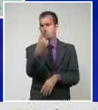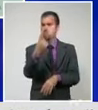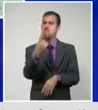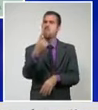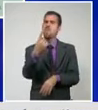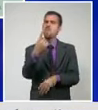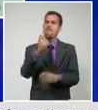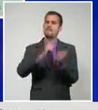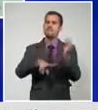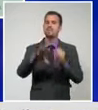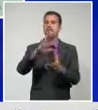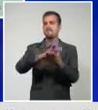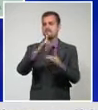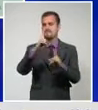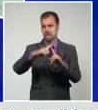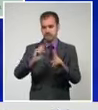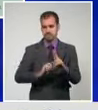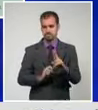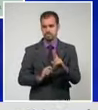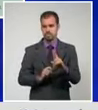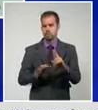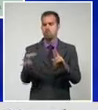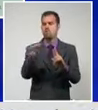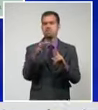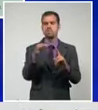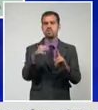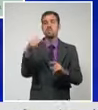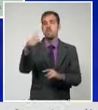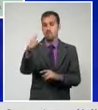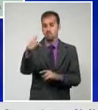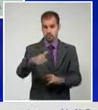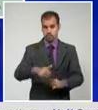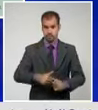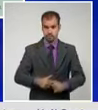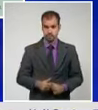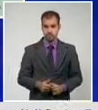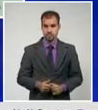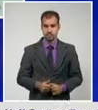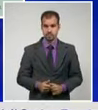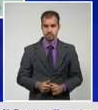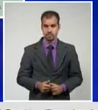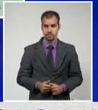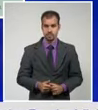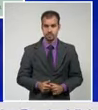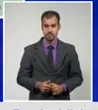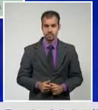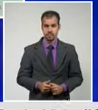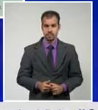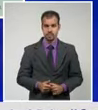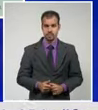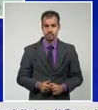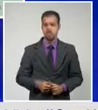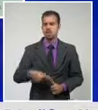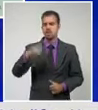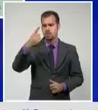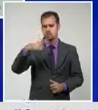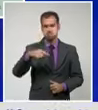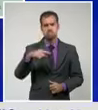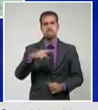Matanzas, del municipio Jagüey Grande, y 2 de la provincia de